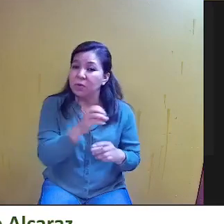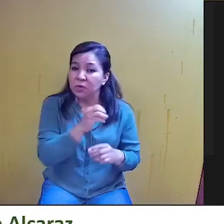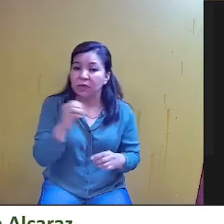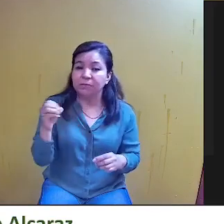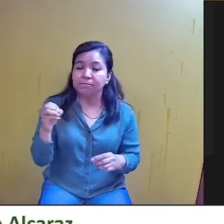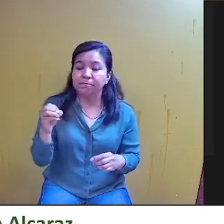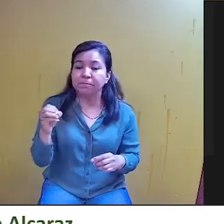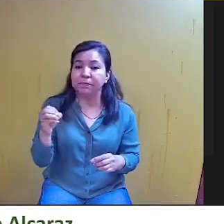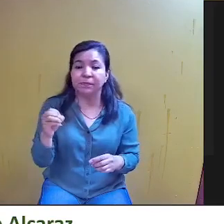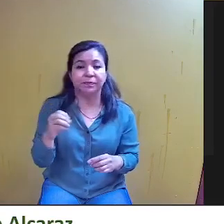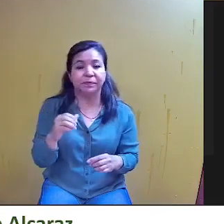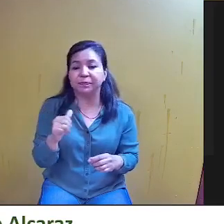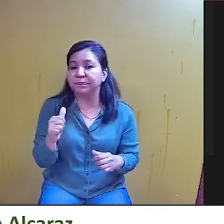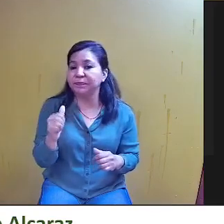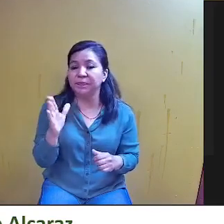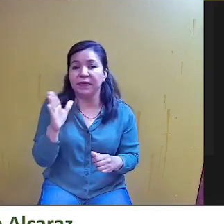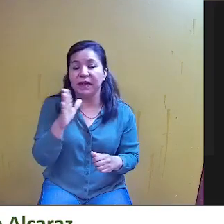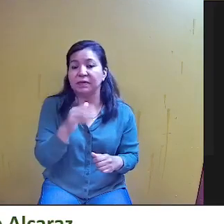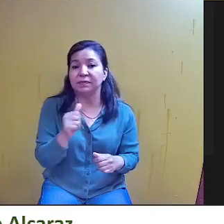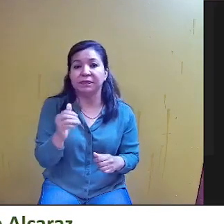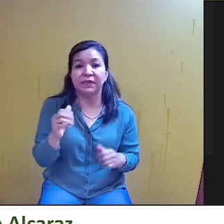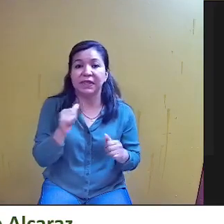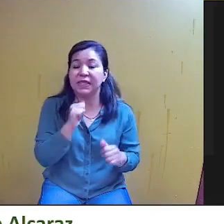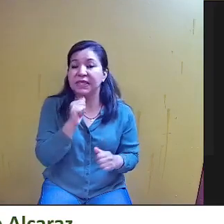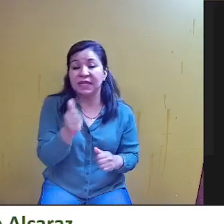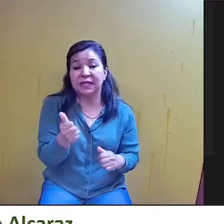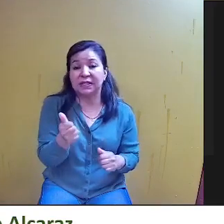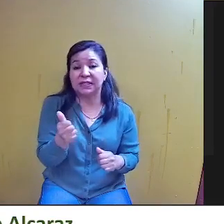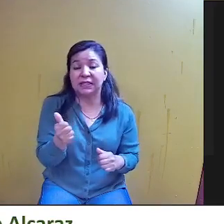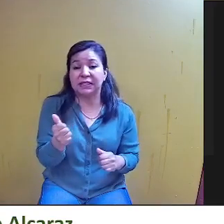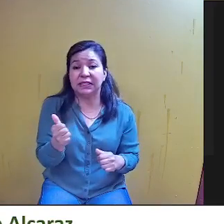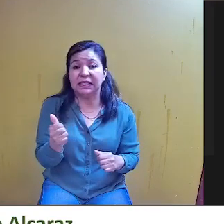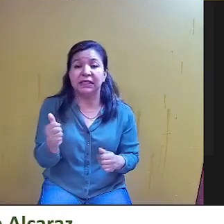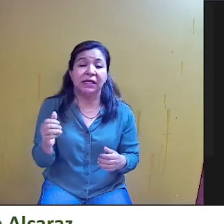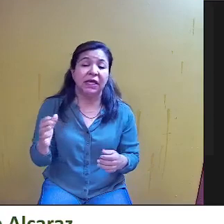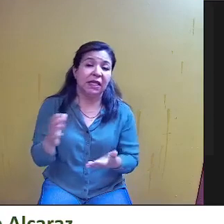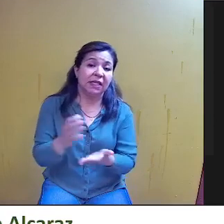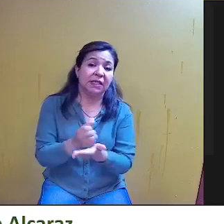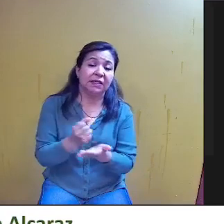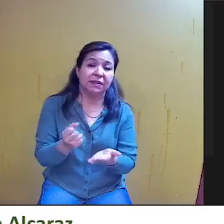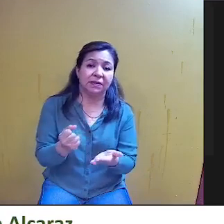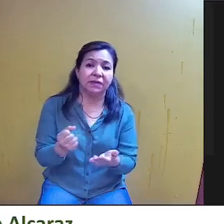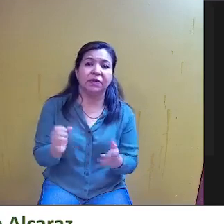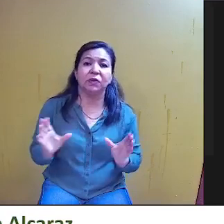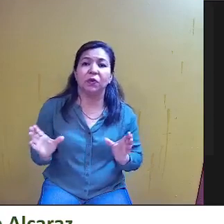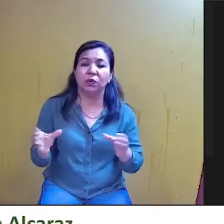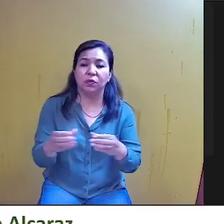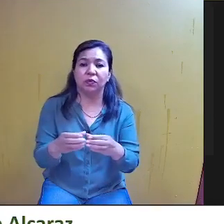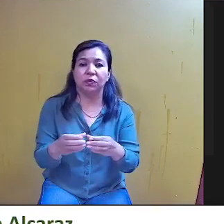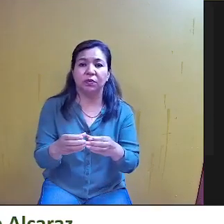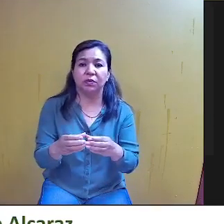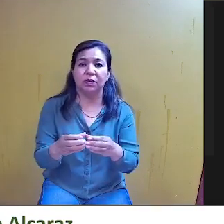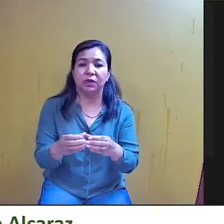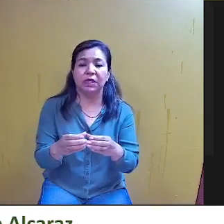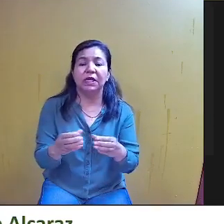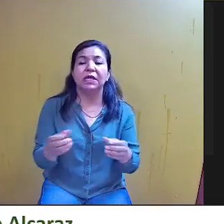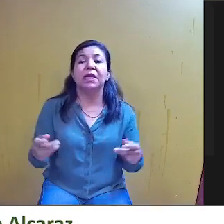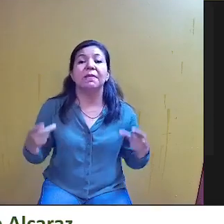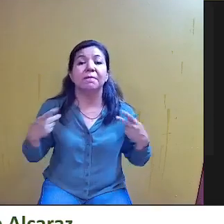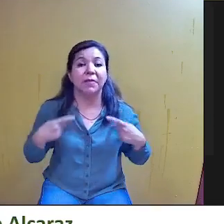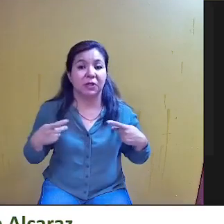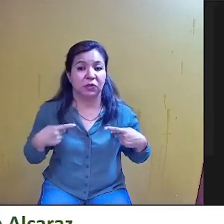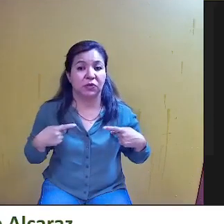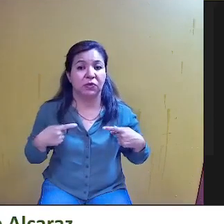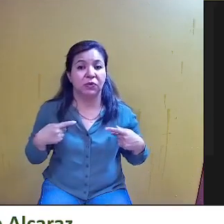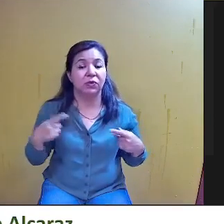ni nadie que lo pueda detener. Juntos lo vamos a lograr. El que no escucha a la gente, el que